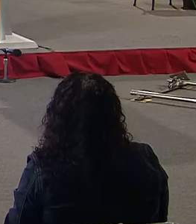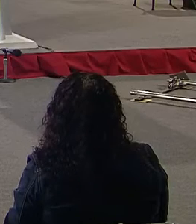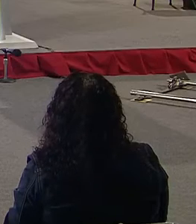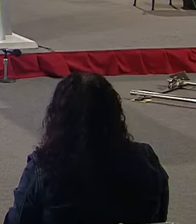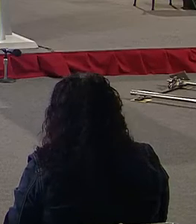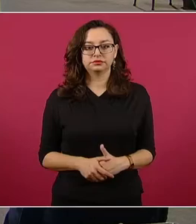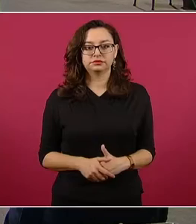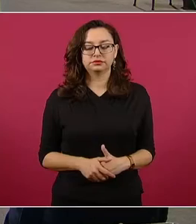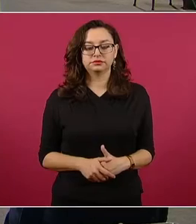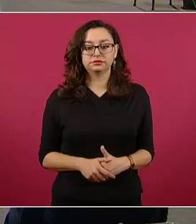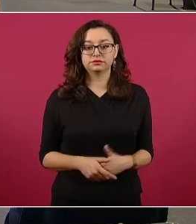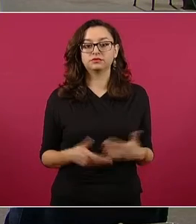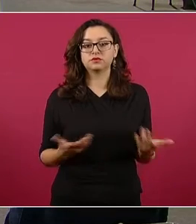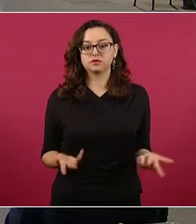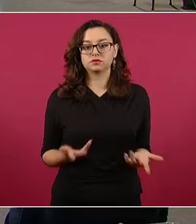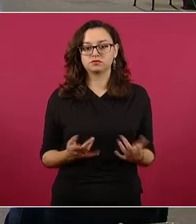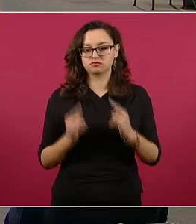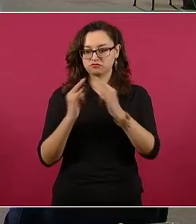que decir que